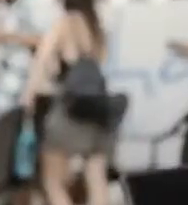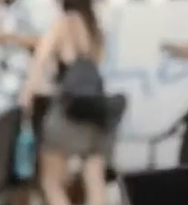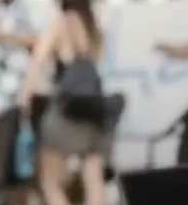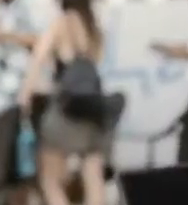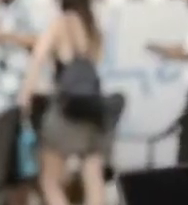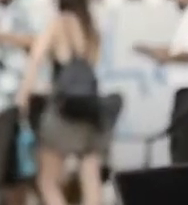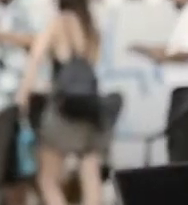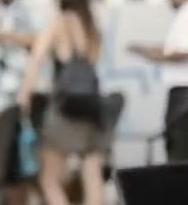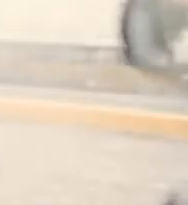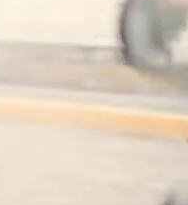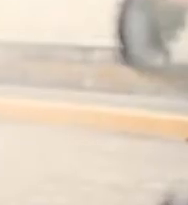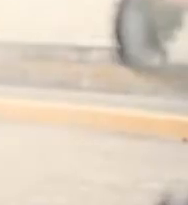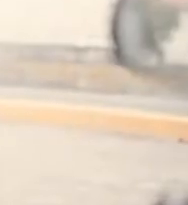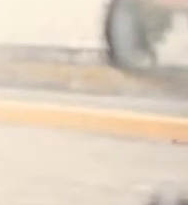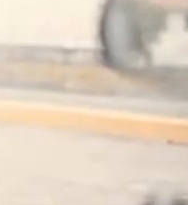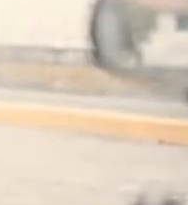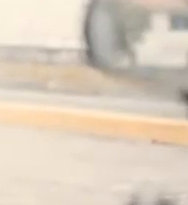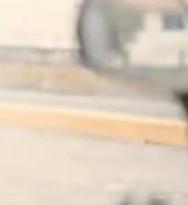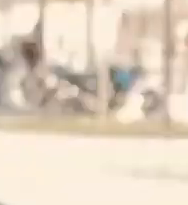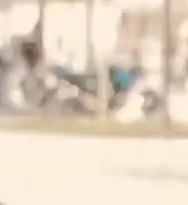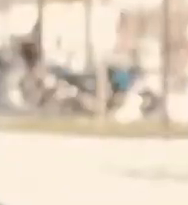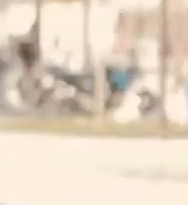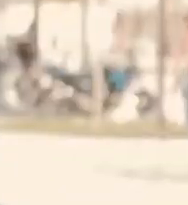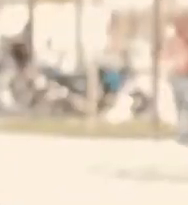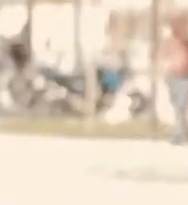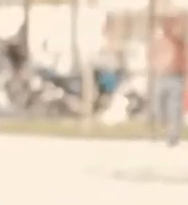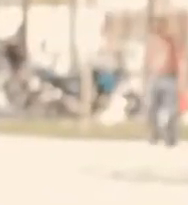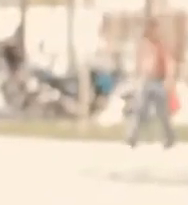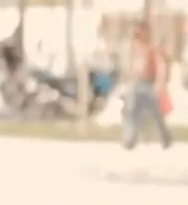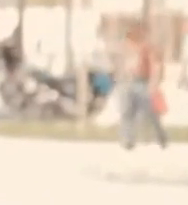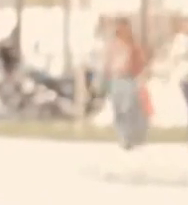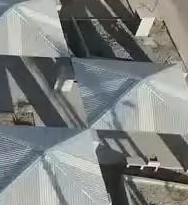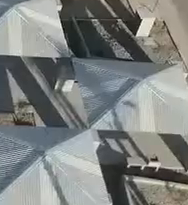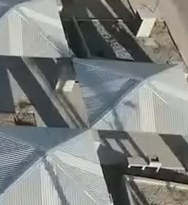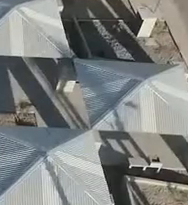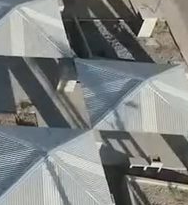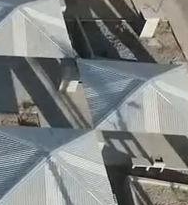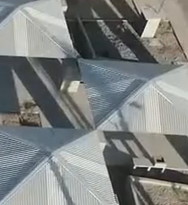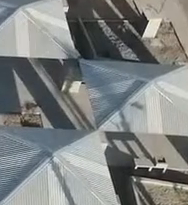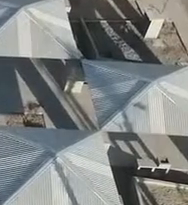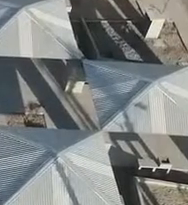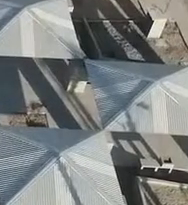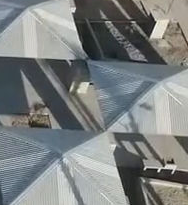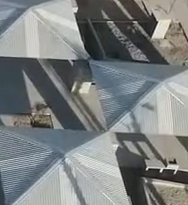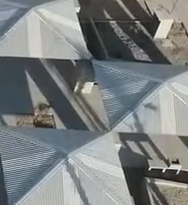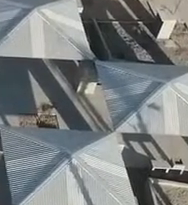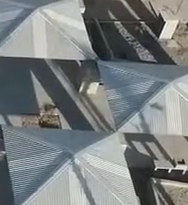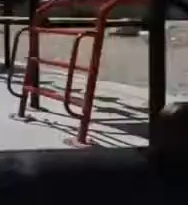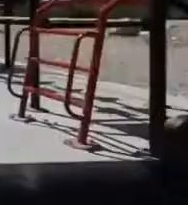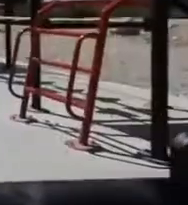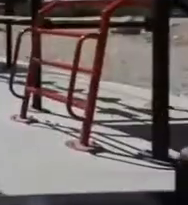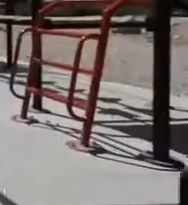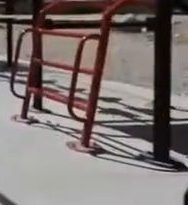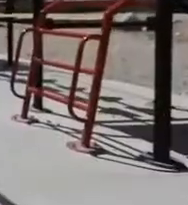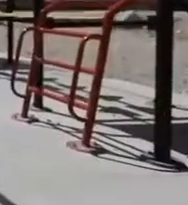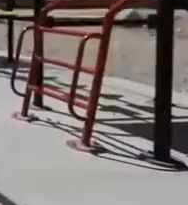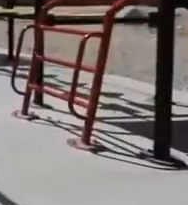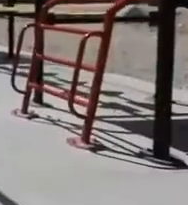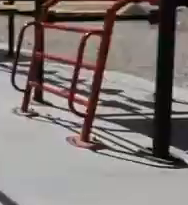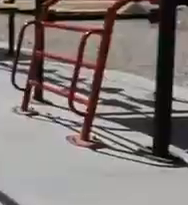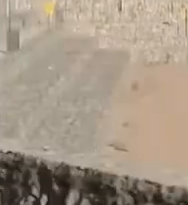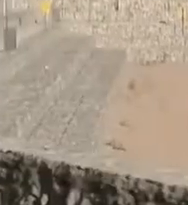beneficio al comercio, para que esto pues se levante como debe de ser. Yo como vecina me comprometo a